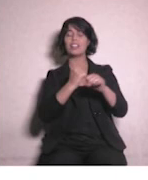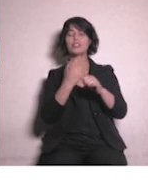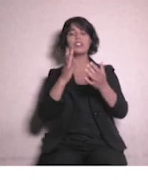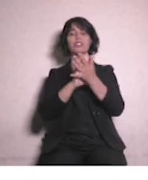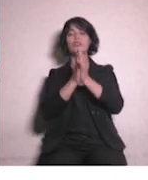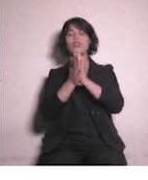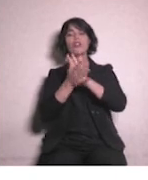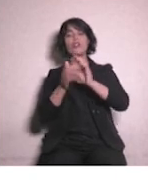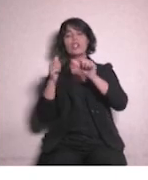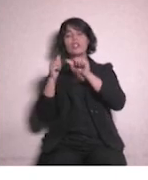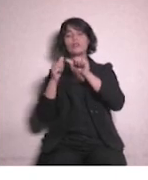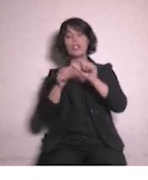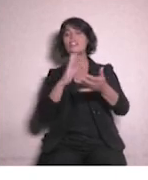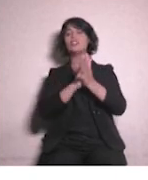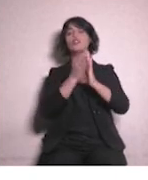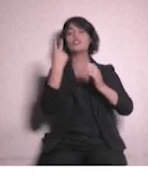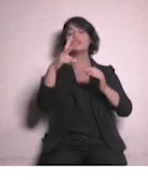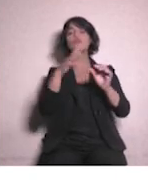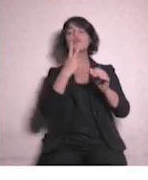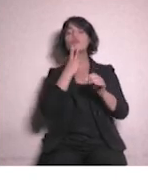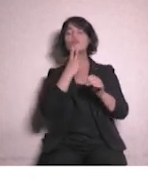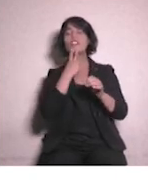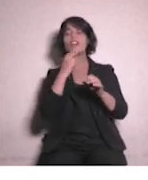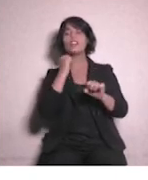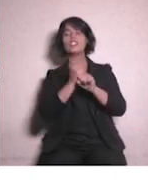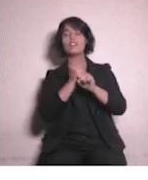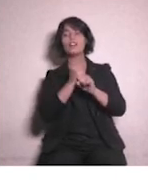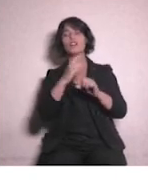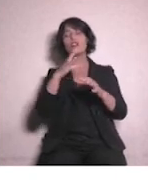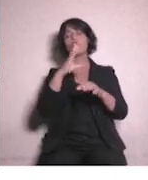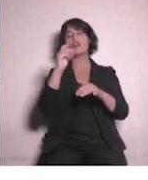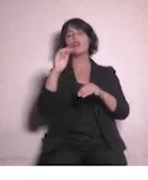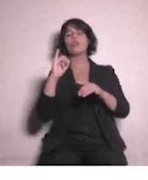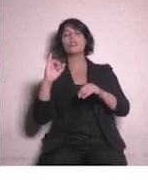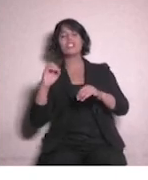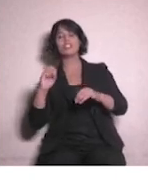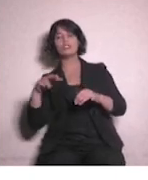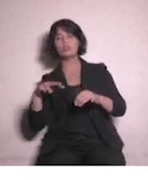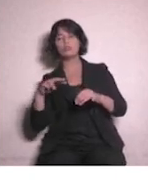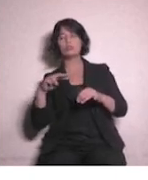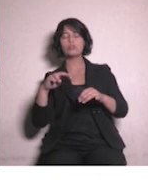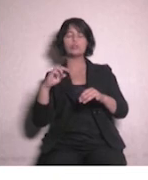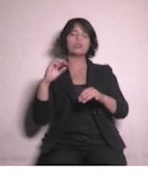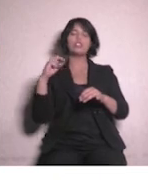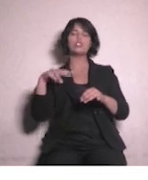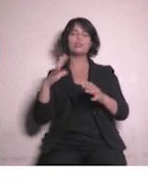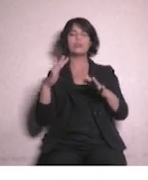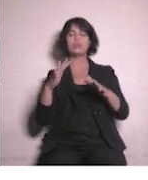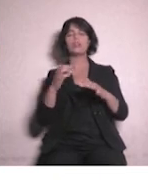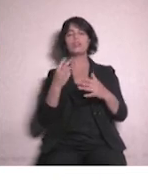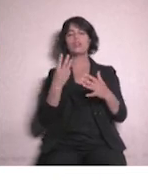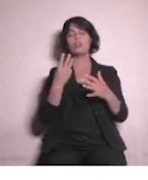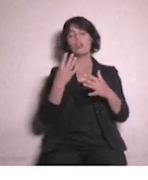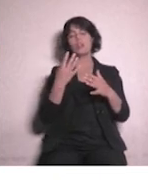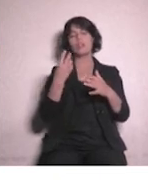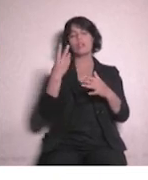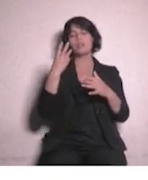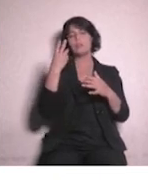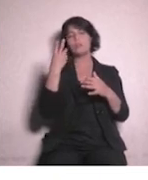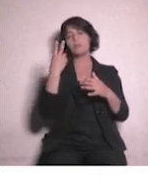su vida laboral cotizó el 90% del tiempo en promedio. Cotizaba regularmente.